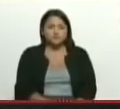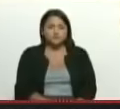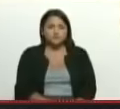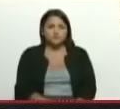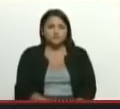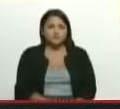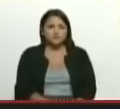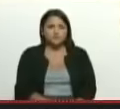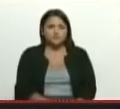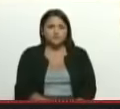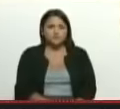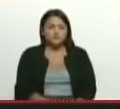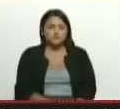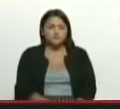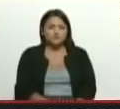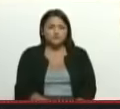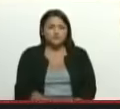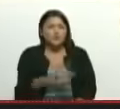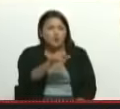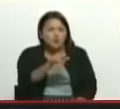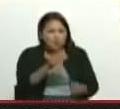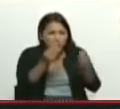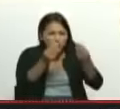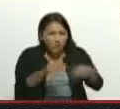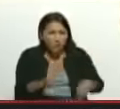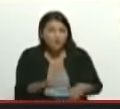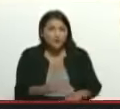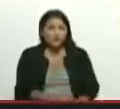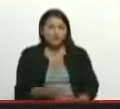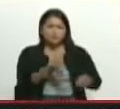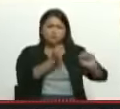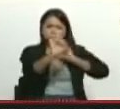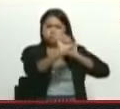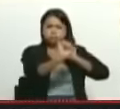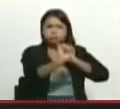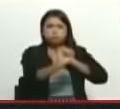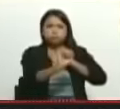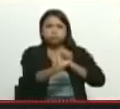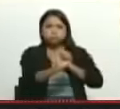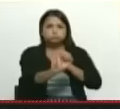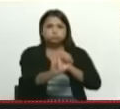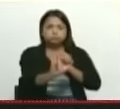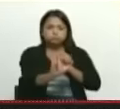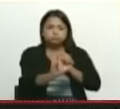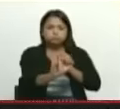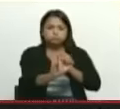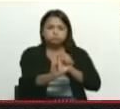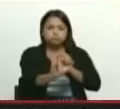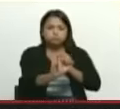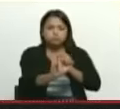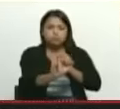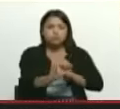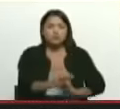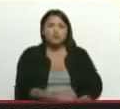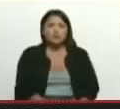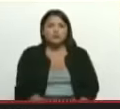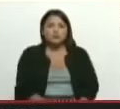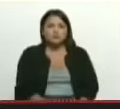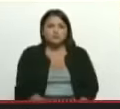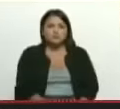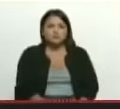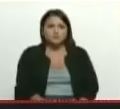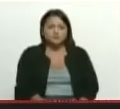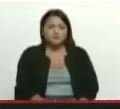¿está usted de acuerdo en rechazar por todos los medios, conforme al derecho, la línea